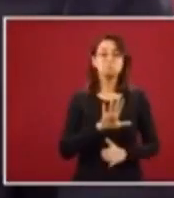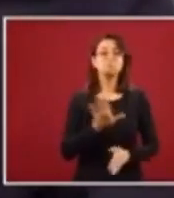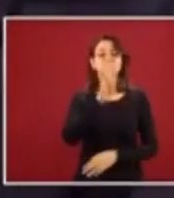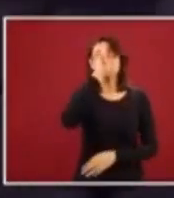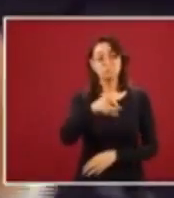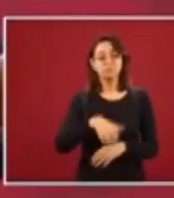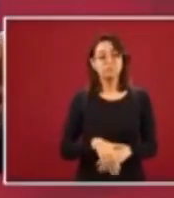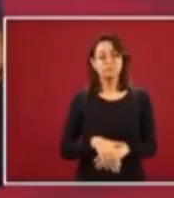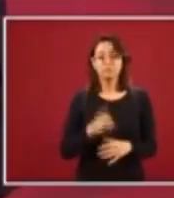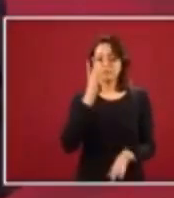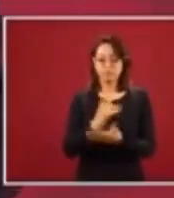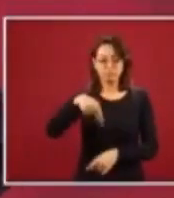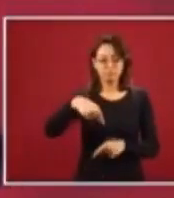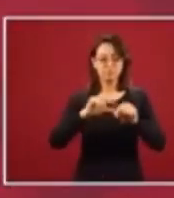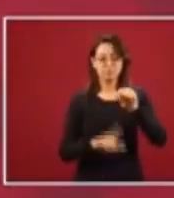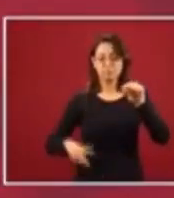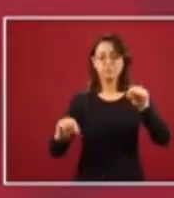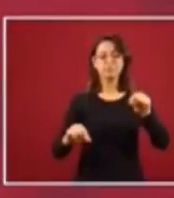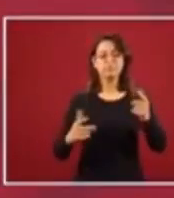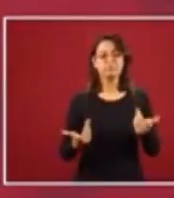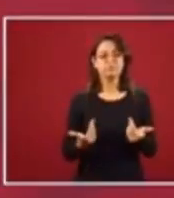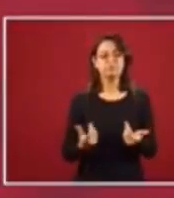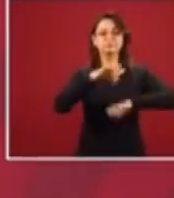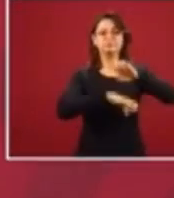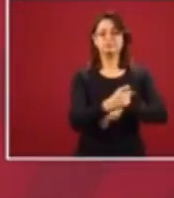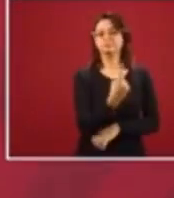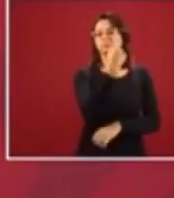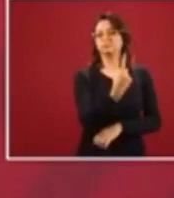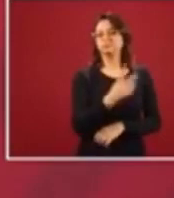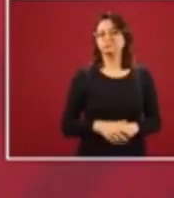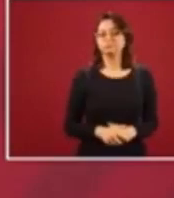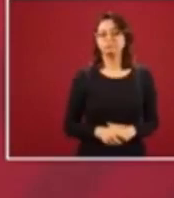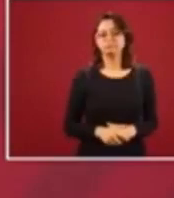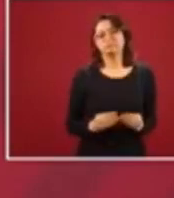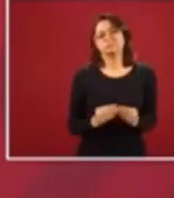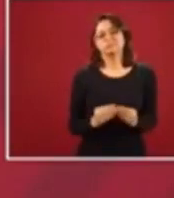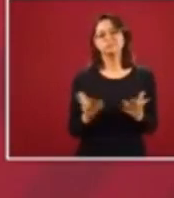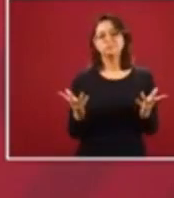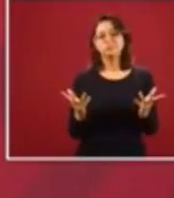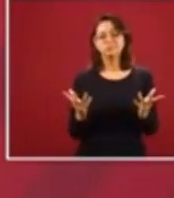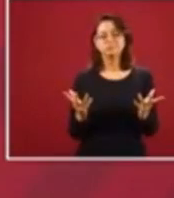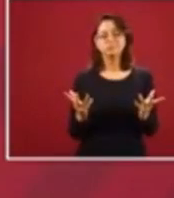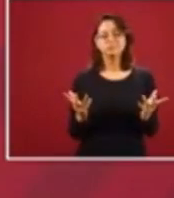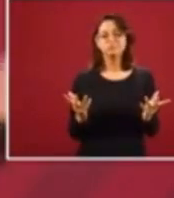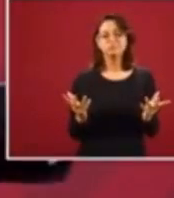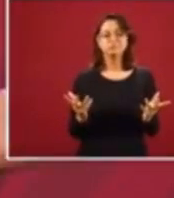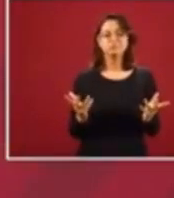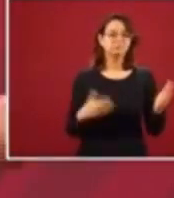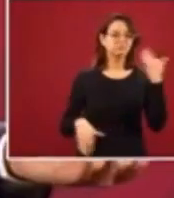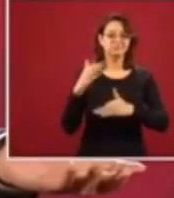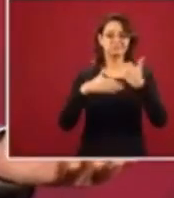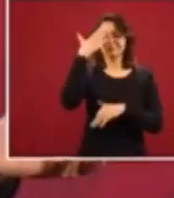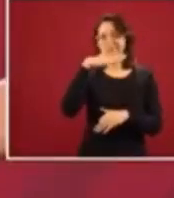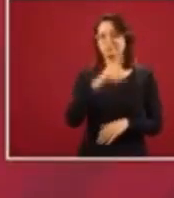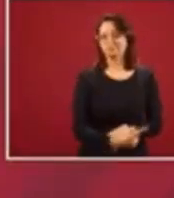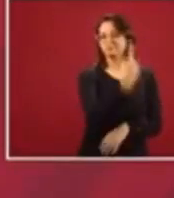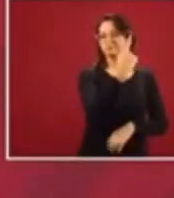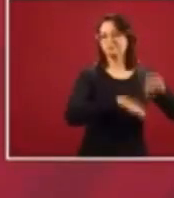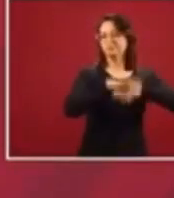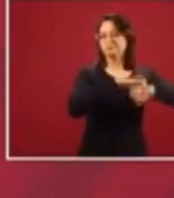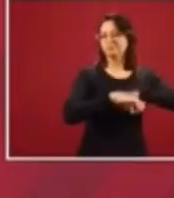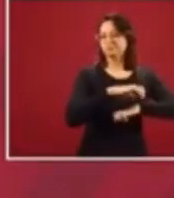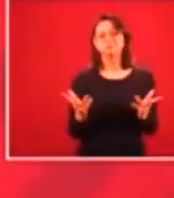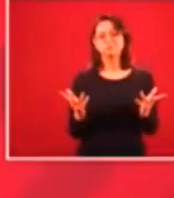rávena cabo para favorecer a un proveedor y desde luego lo sabemos todos los